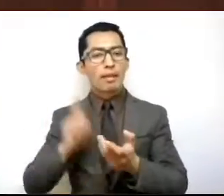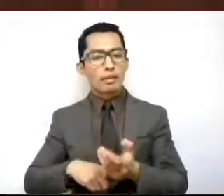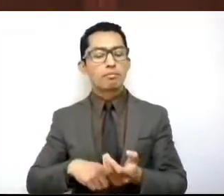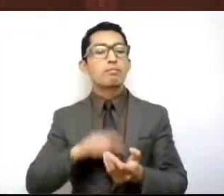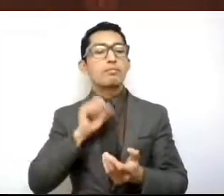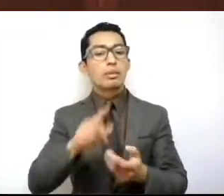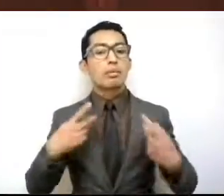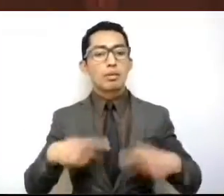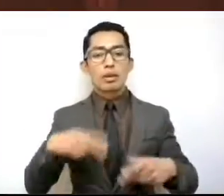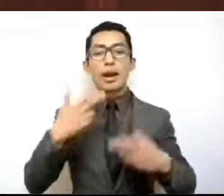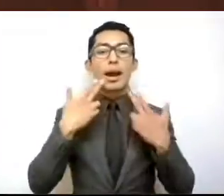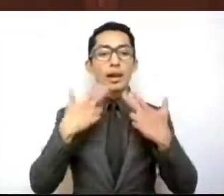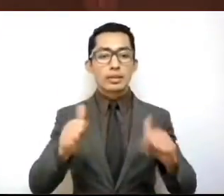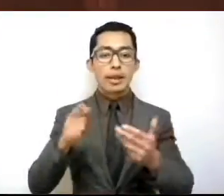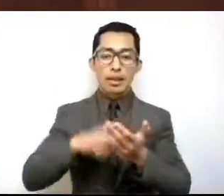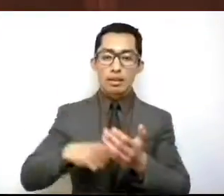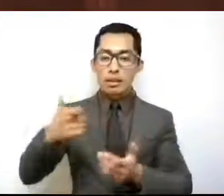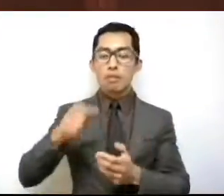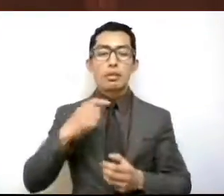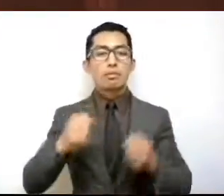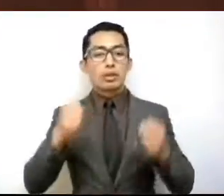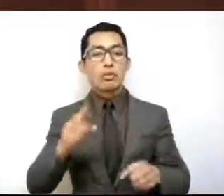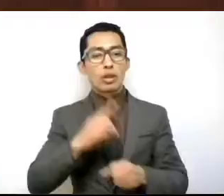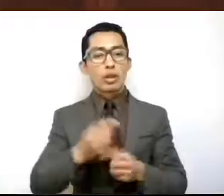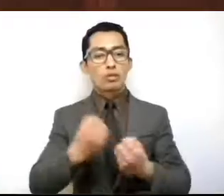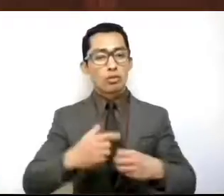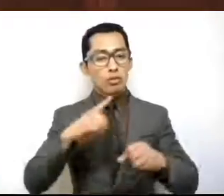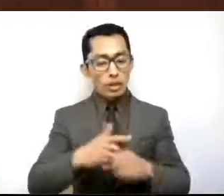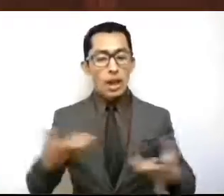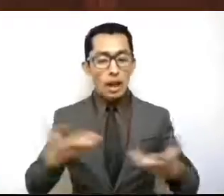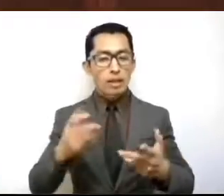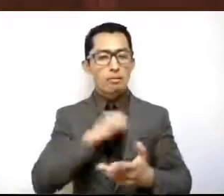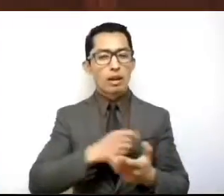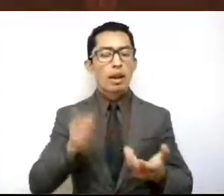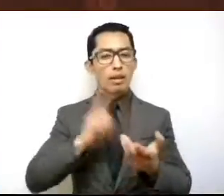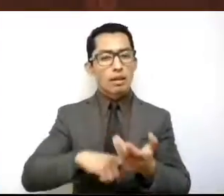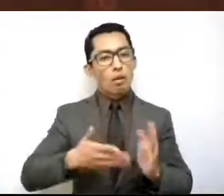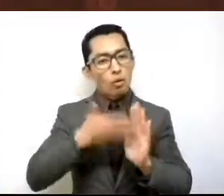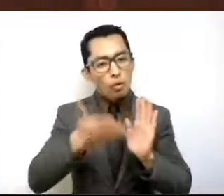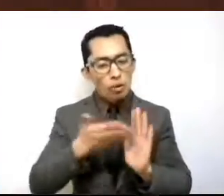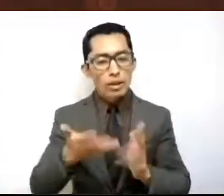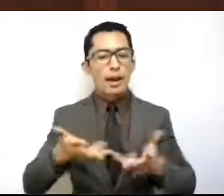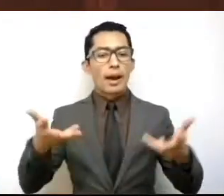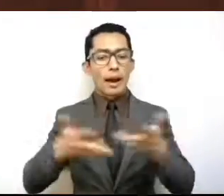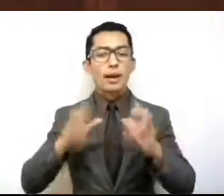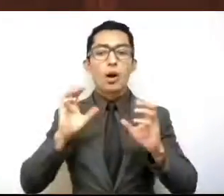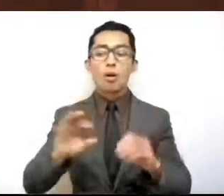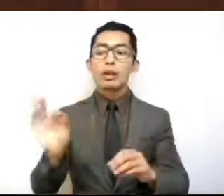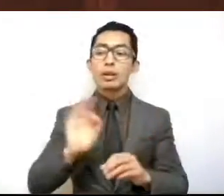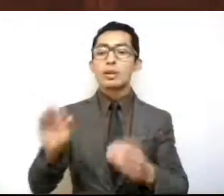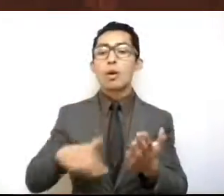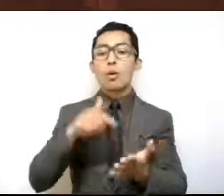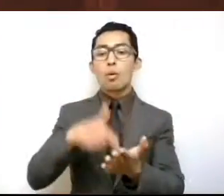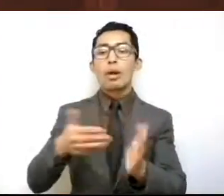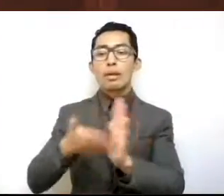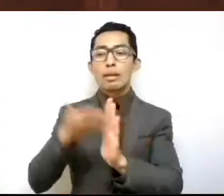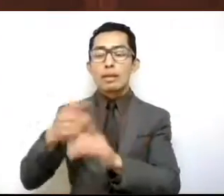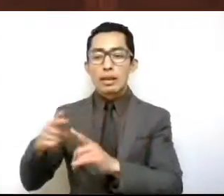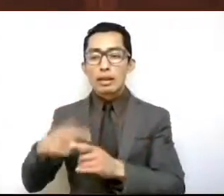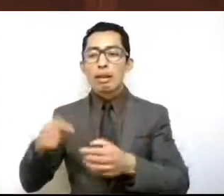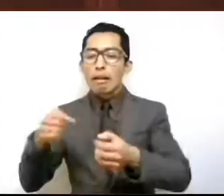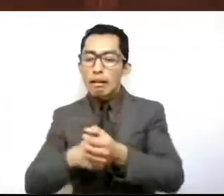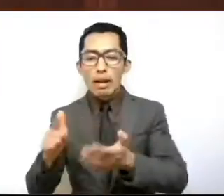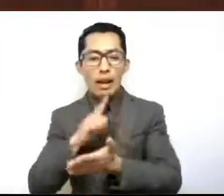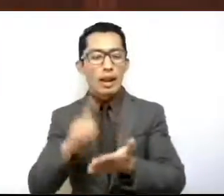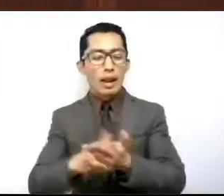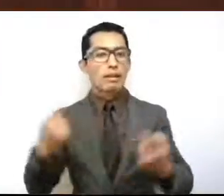hacienda pública y la seguridad social, delitos de construcción, edificación o urbanización ilegal, delitos contra el